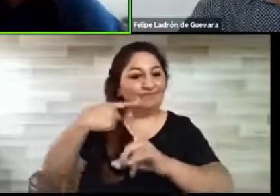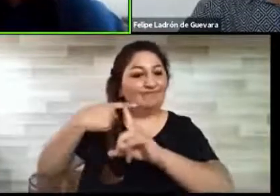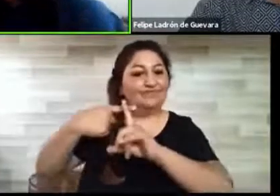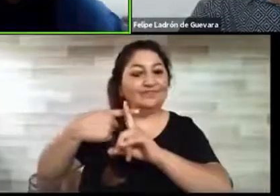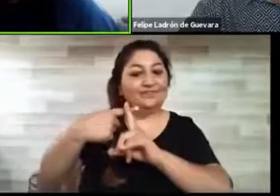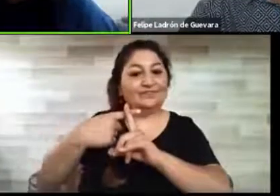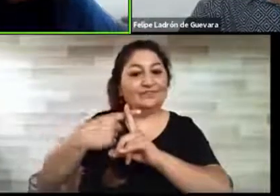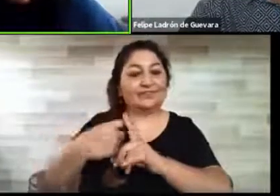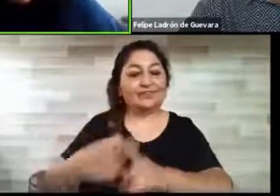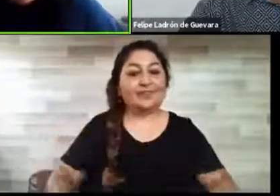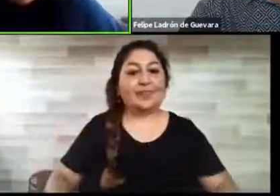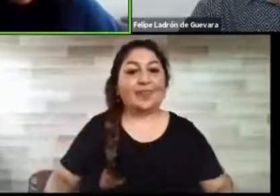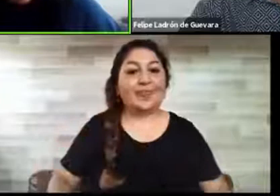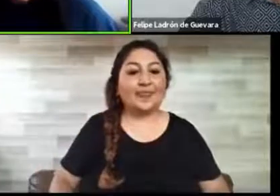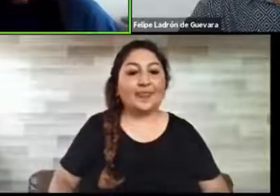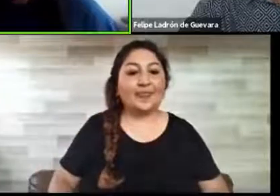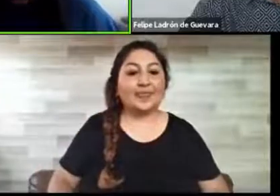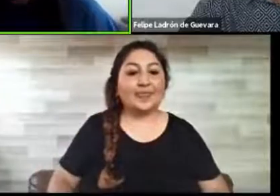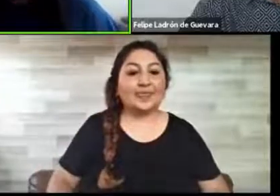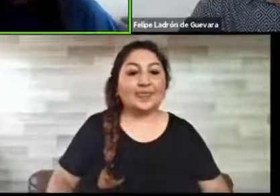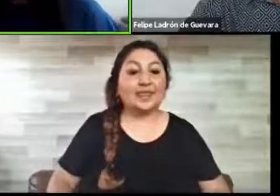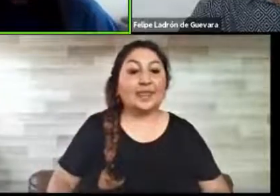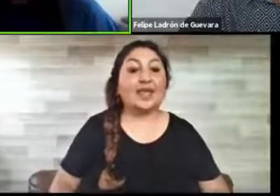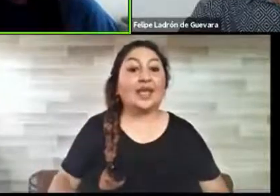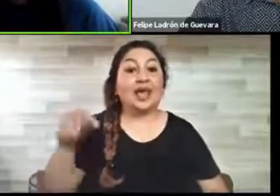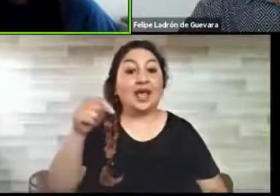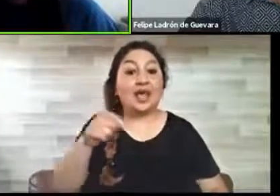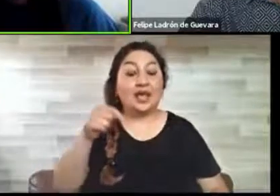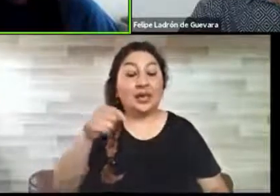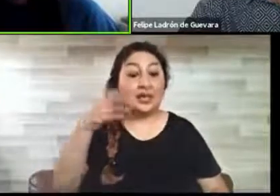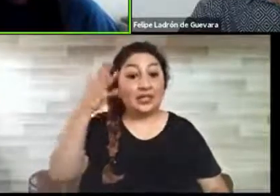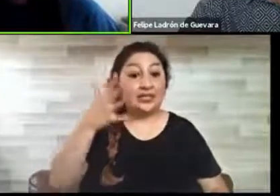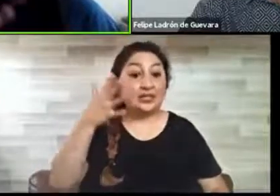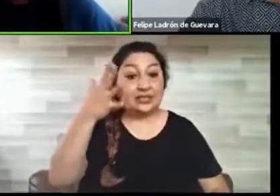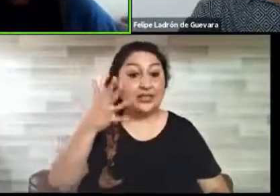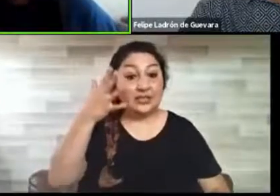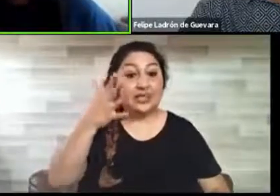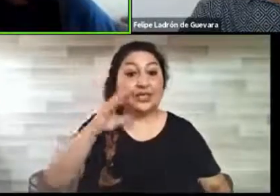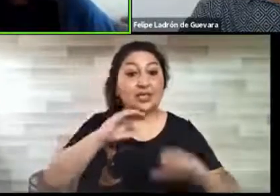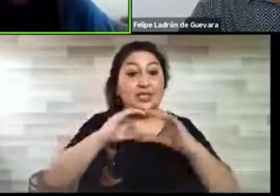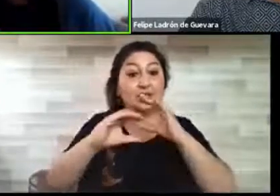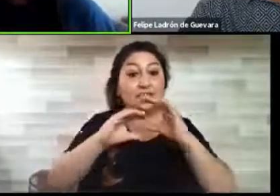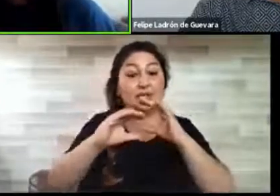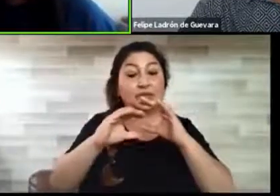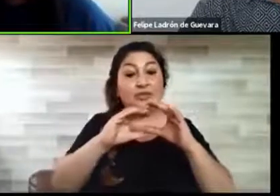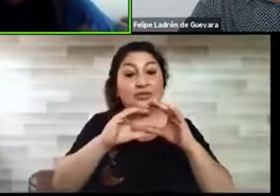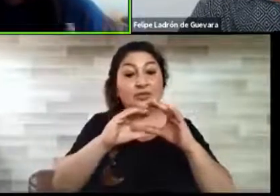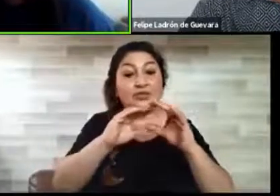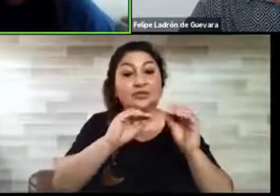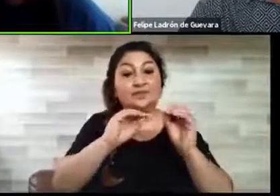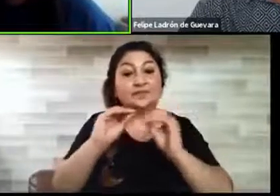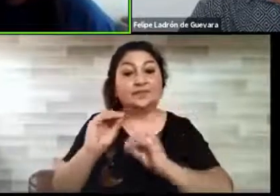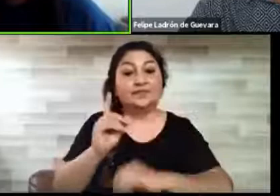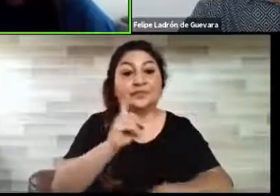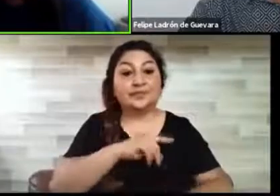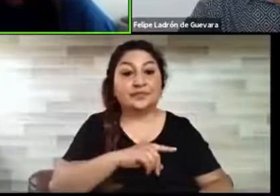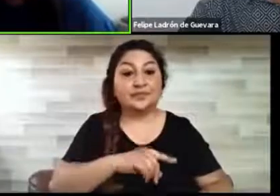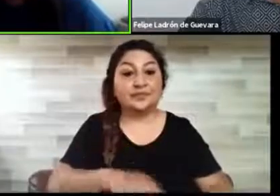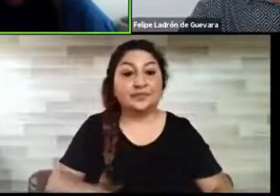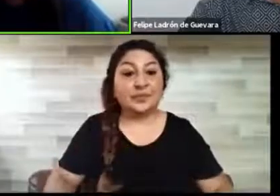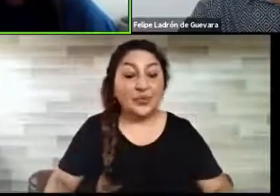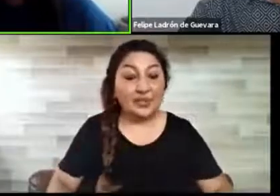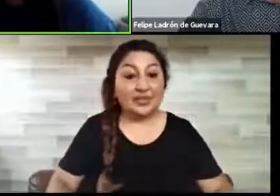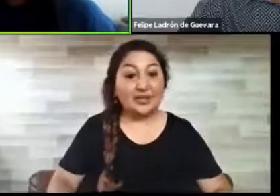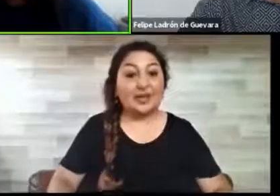eso. Se va a trasladar la charla de comunicación a la... Va a ser la final, por si acaso, porque estaban esperando la